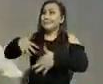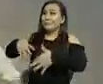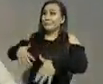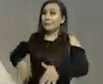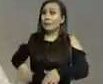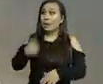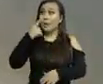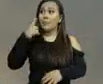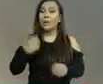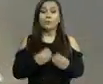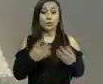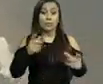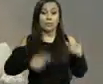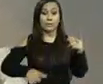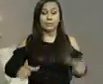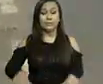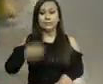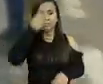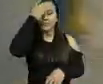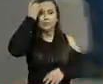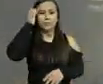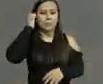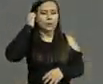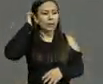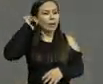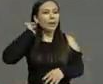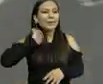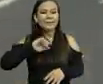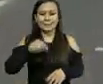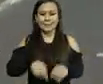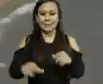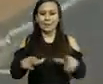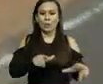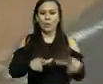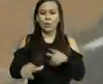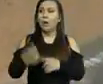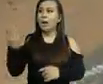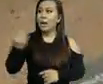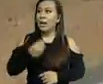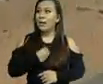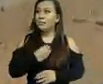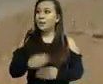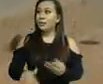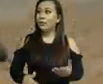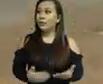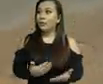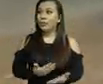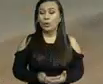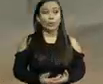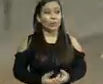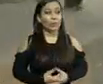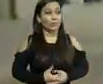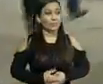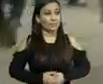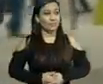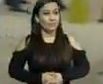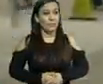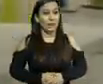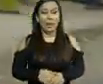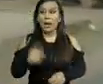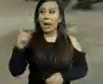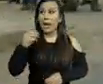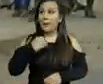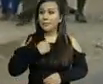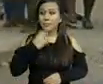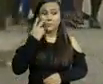personas y las condiciones de este lugar no son las adecuadas esta utilidad que se le